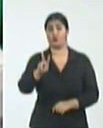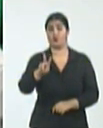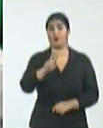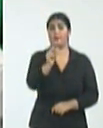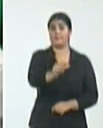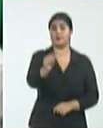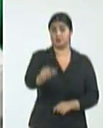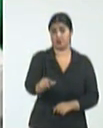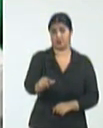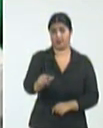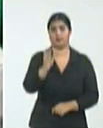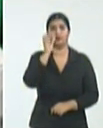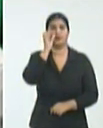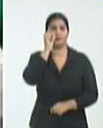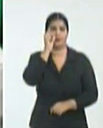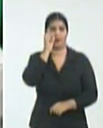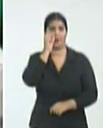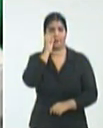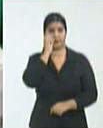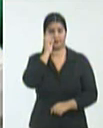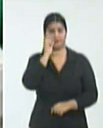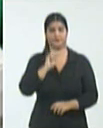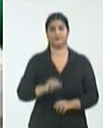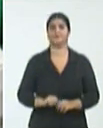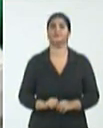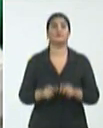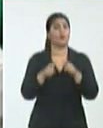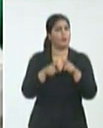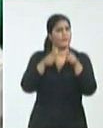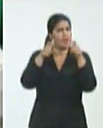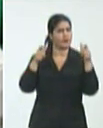pertenecían al sexo masculino, y de las comorbilidades,